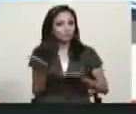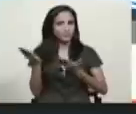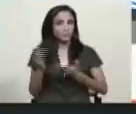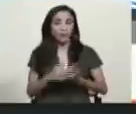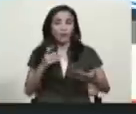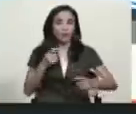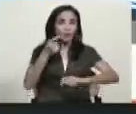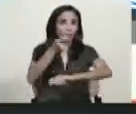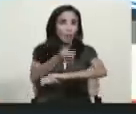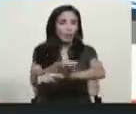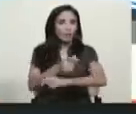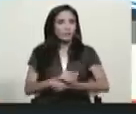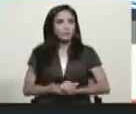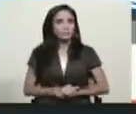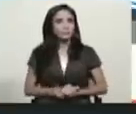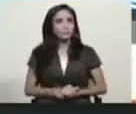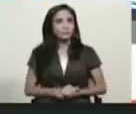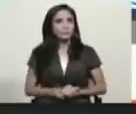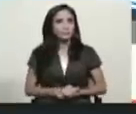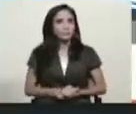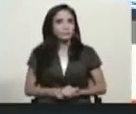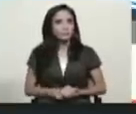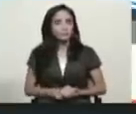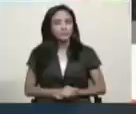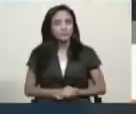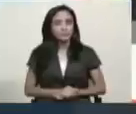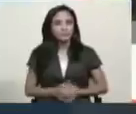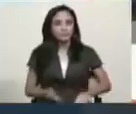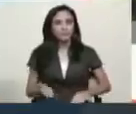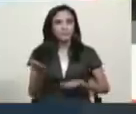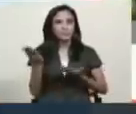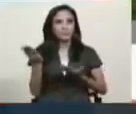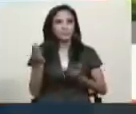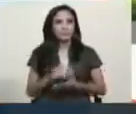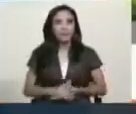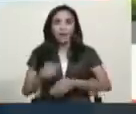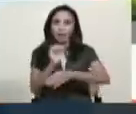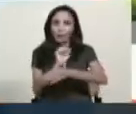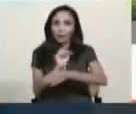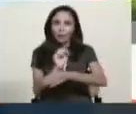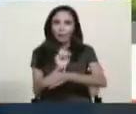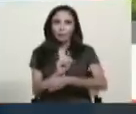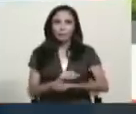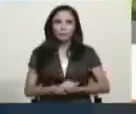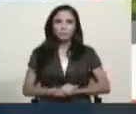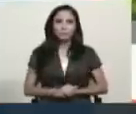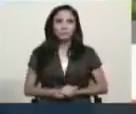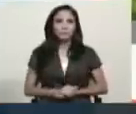graduando de Alamor Puñango, Loja, en Ecuador,